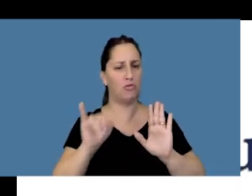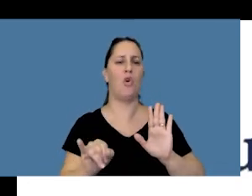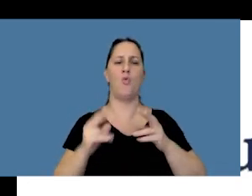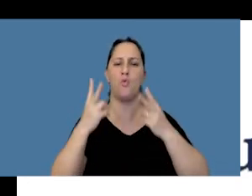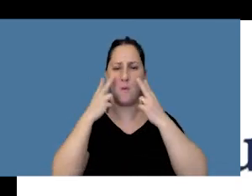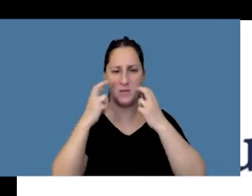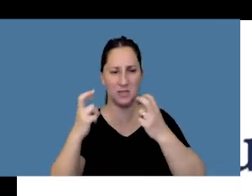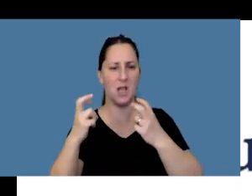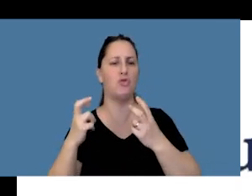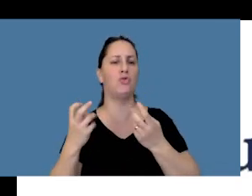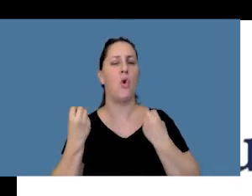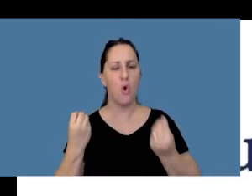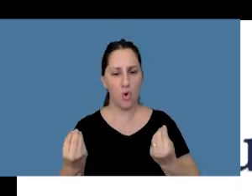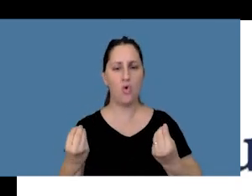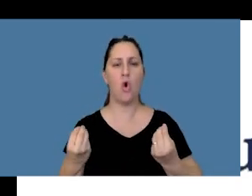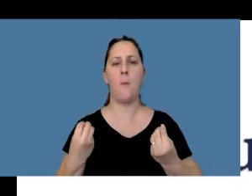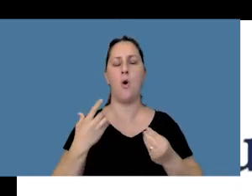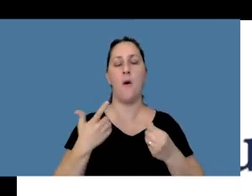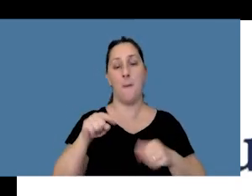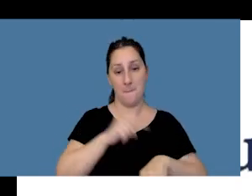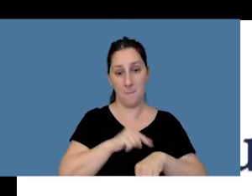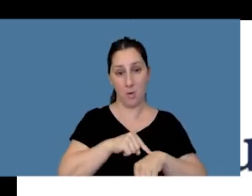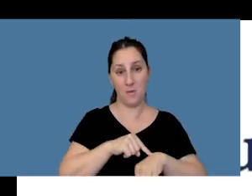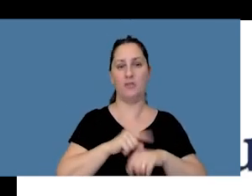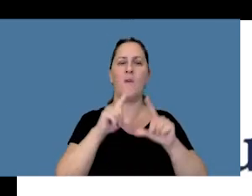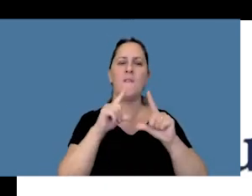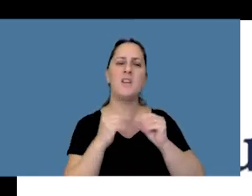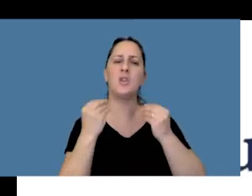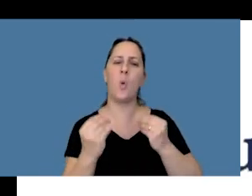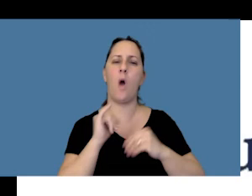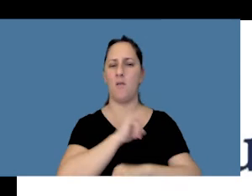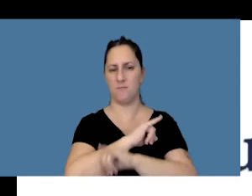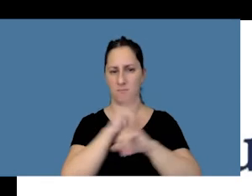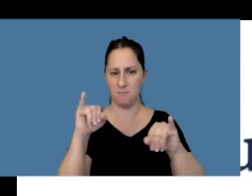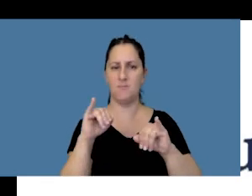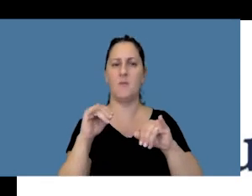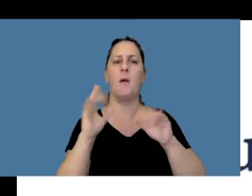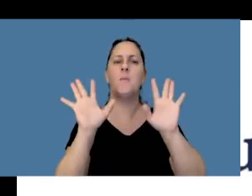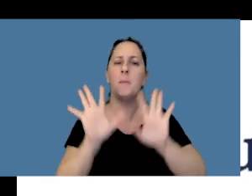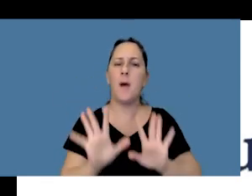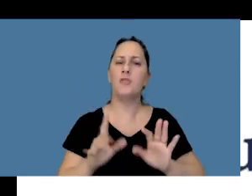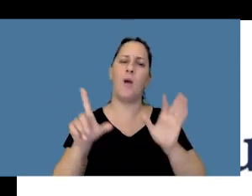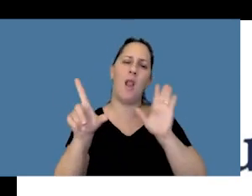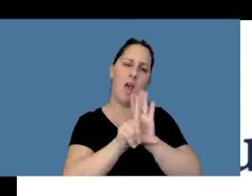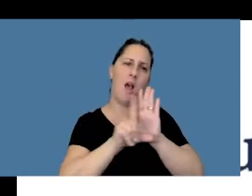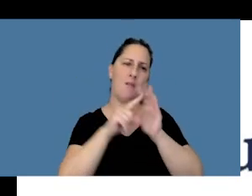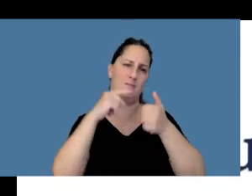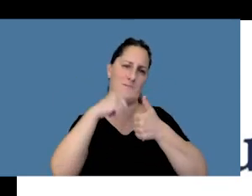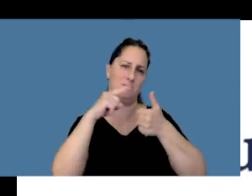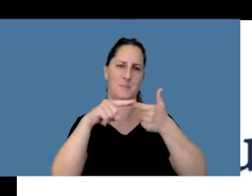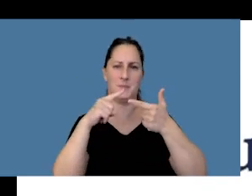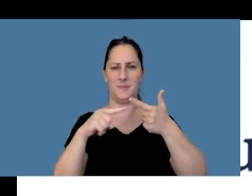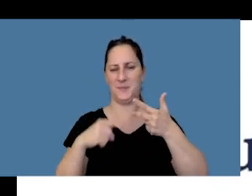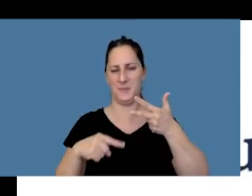va a haber, digamos, también en el acto a partir de qué fecha se le van a dar las previsiones legales. Bueno, esto ya es